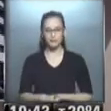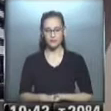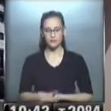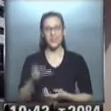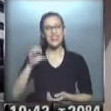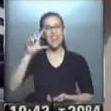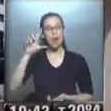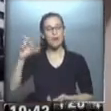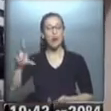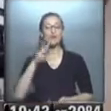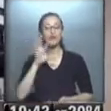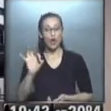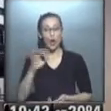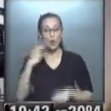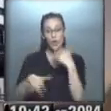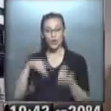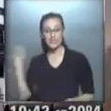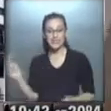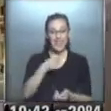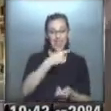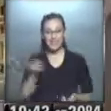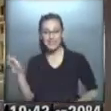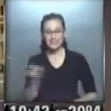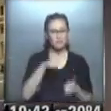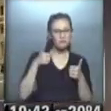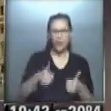Del Potro sigue en el Abierto de París